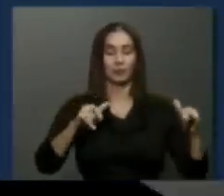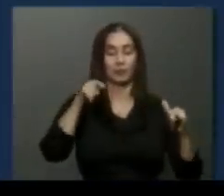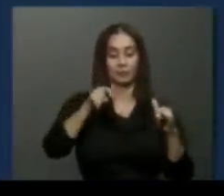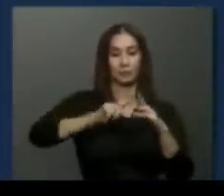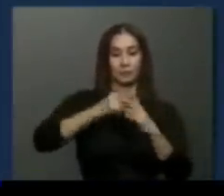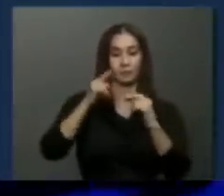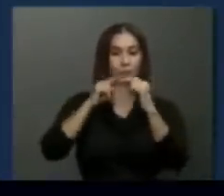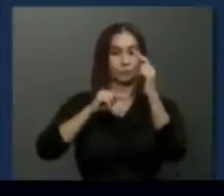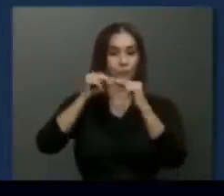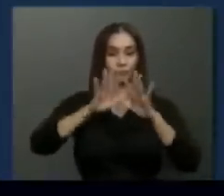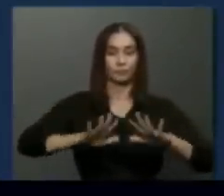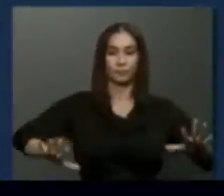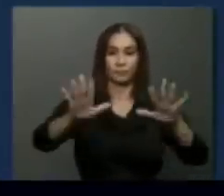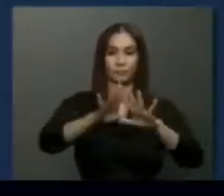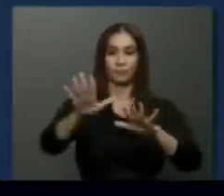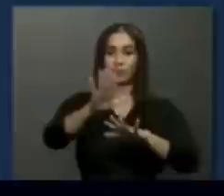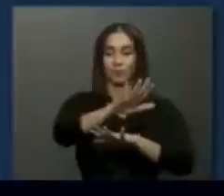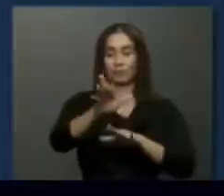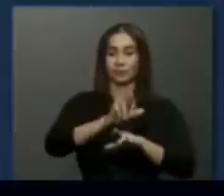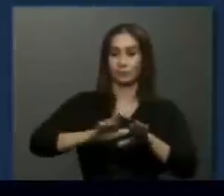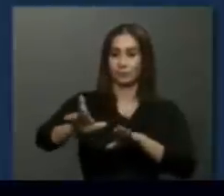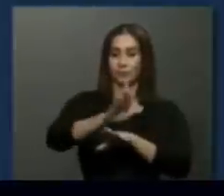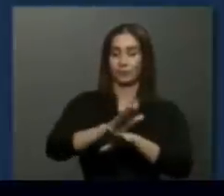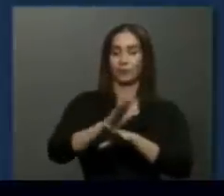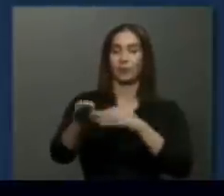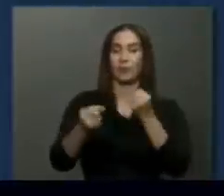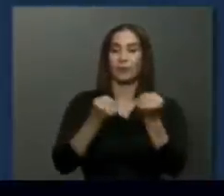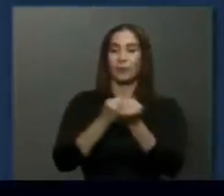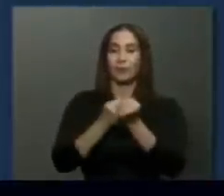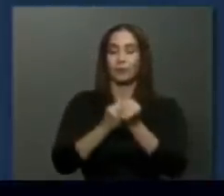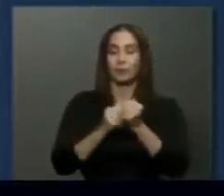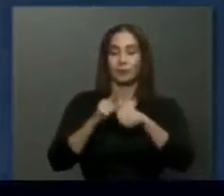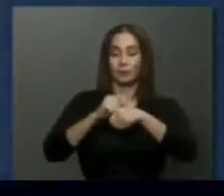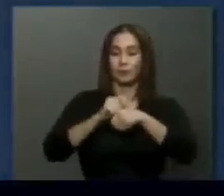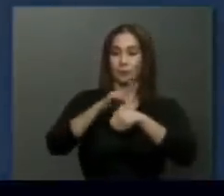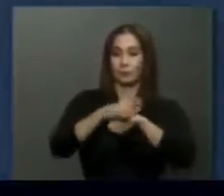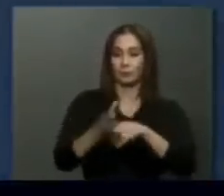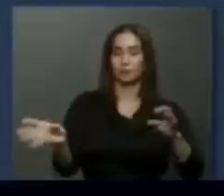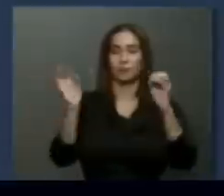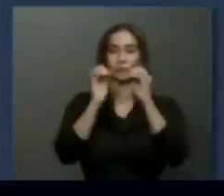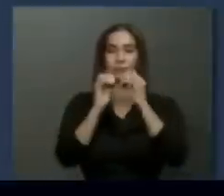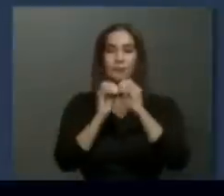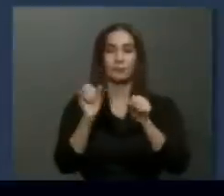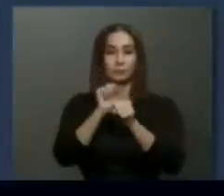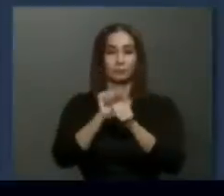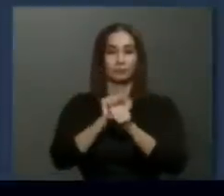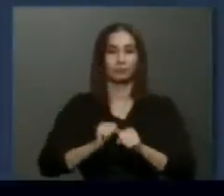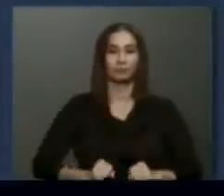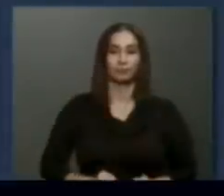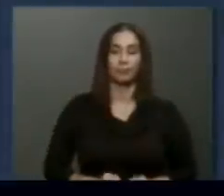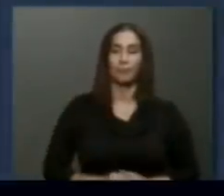que se está construyendo ya en esa zona para consolidar la oferta turística y crear también más